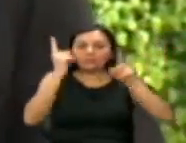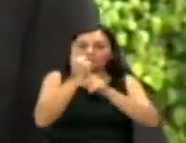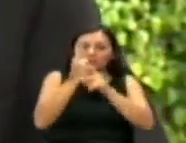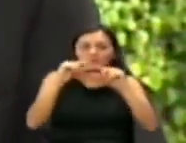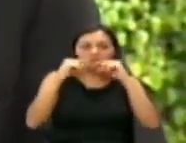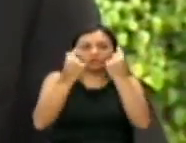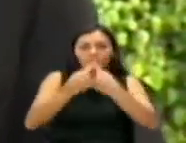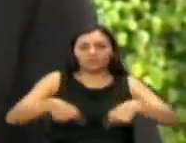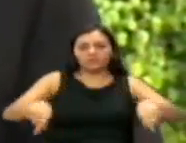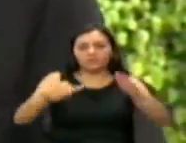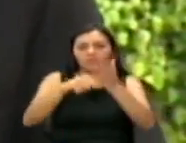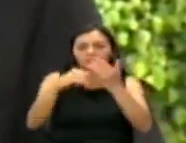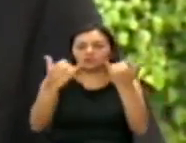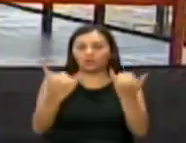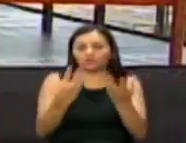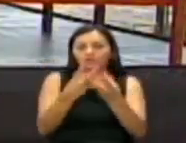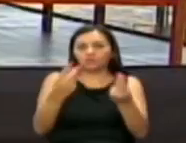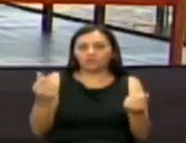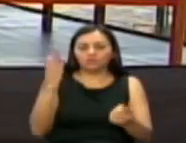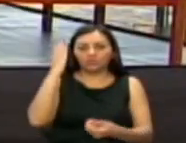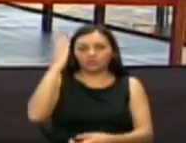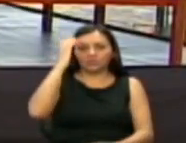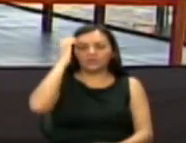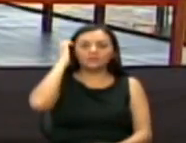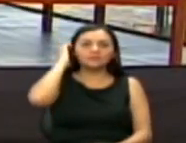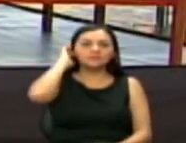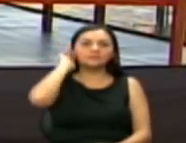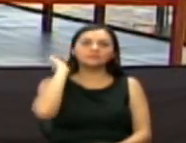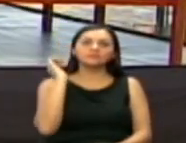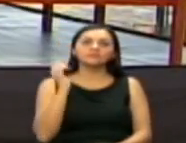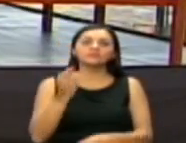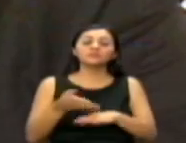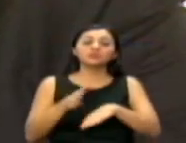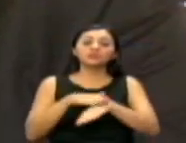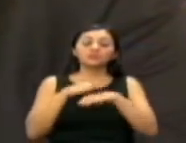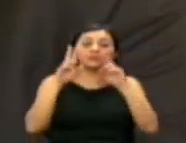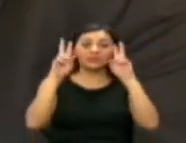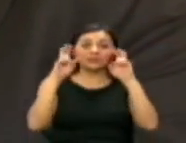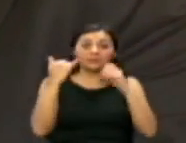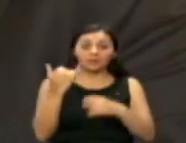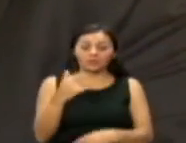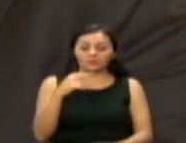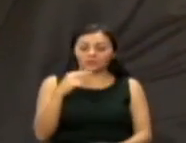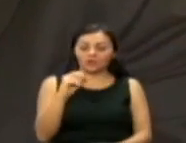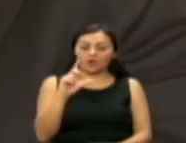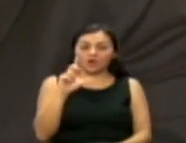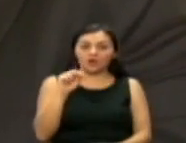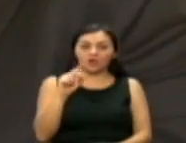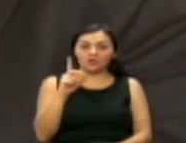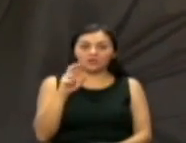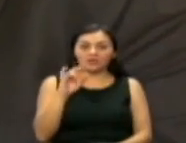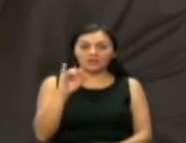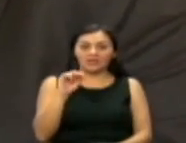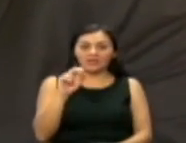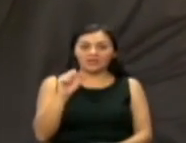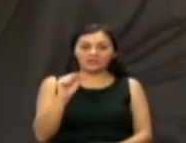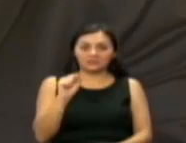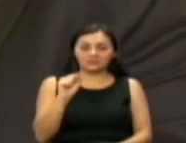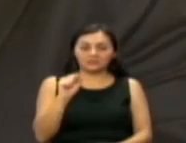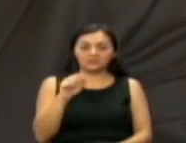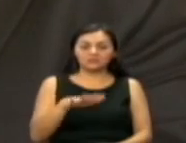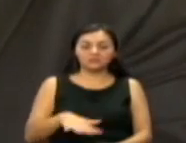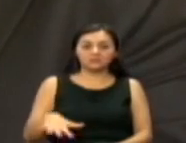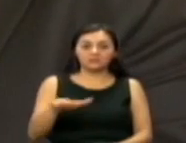Sí, presidente, el tema de las golondrinas, ya faltan pocos minutos, es un tema también que se encuentra pendiente, este conflicto territorial, por definir de alguna manera,